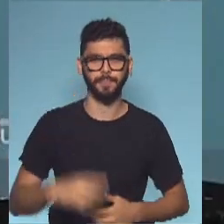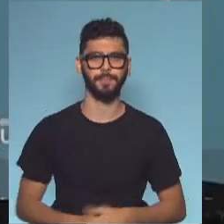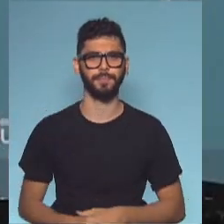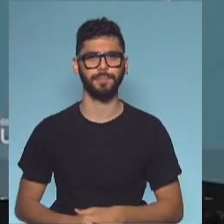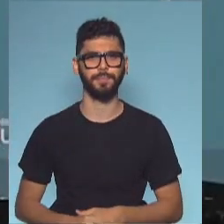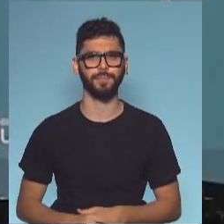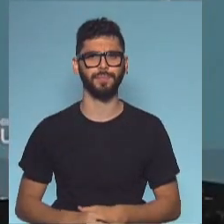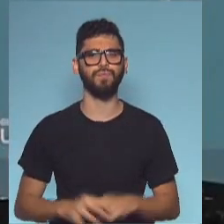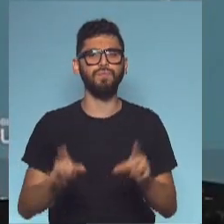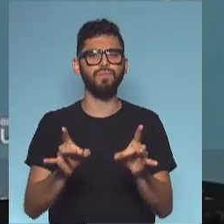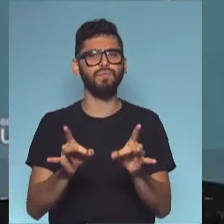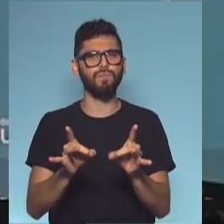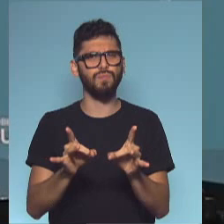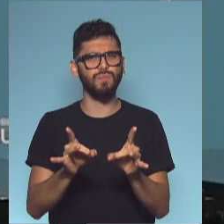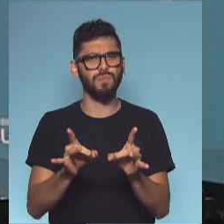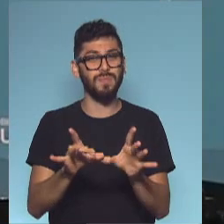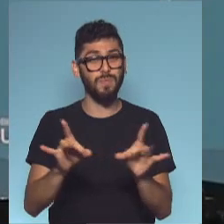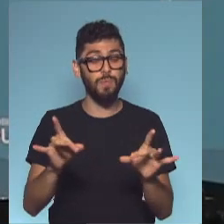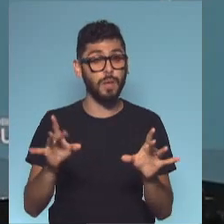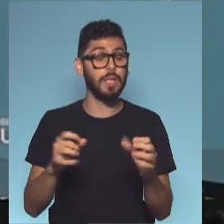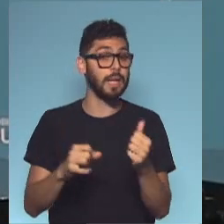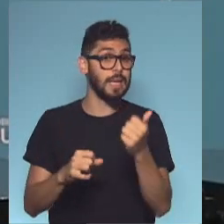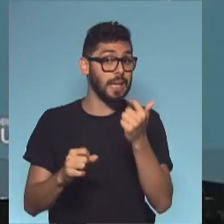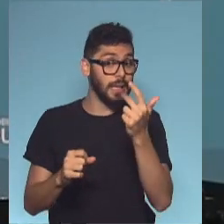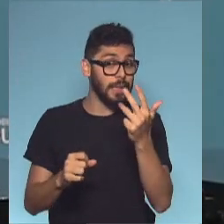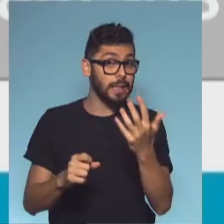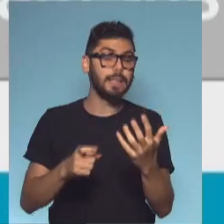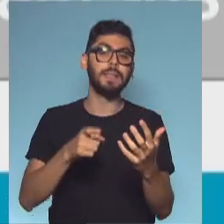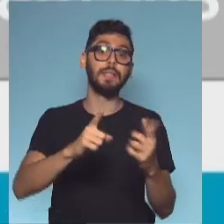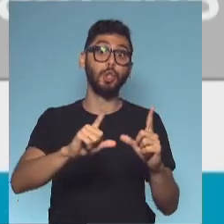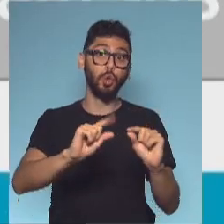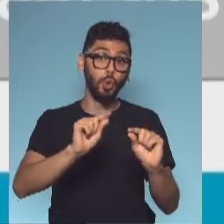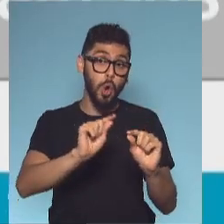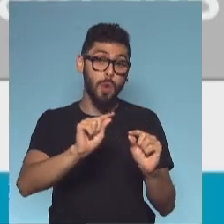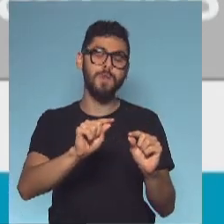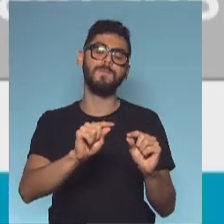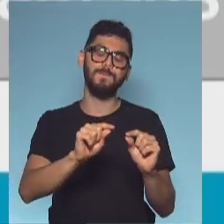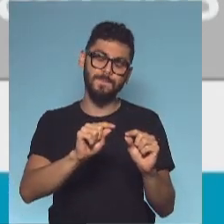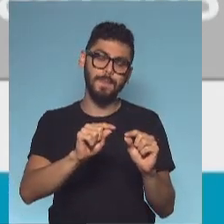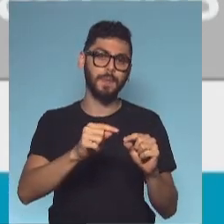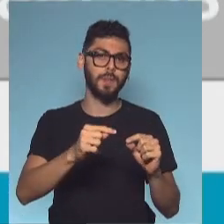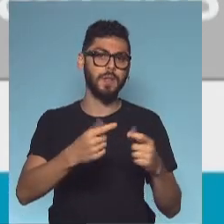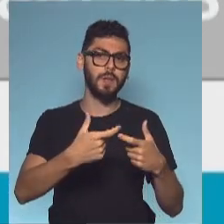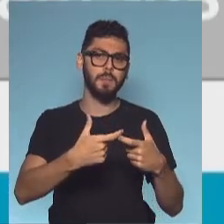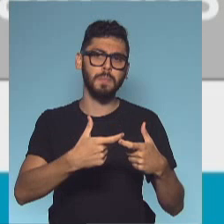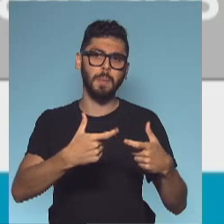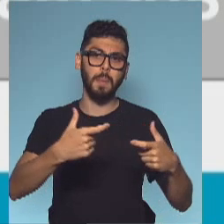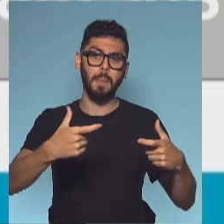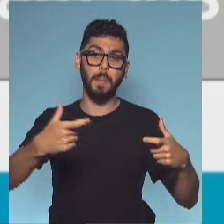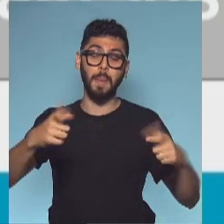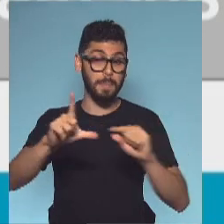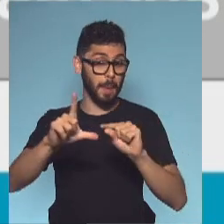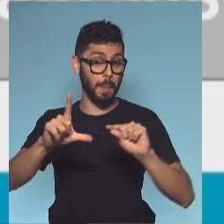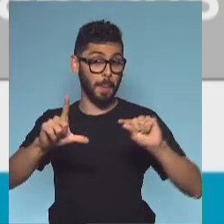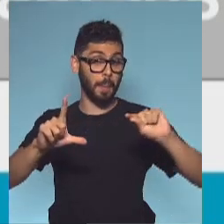La cantidad de casos que se vienen registrando viene en un ritmo de crecimiento muy fuerte, como